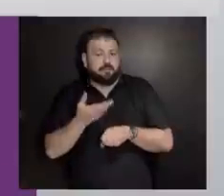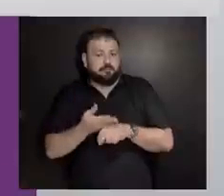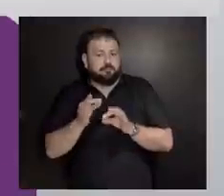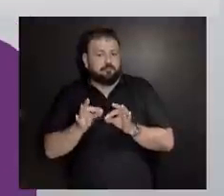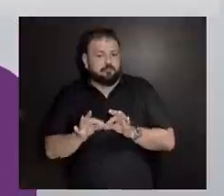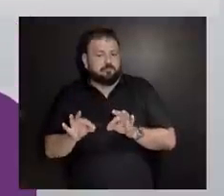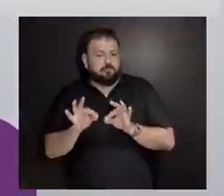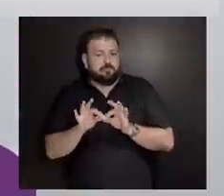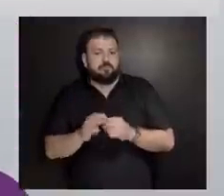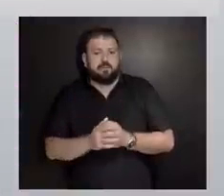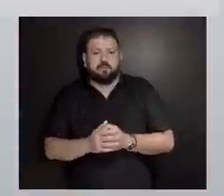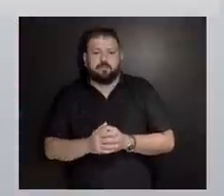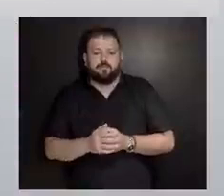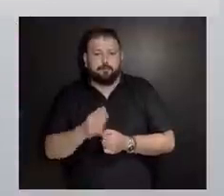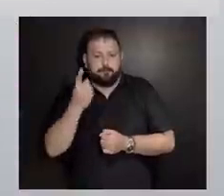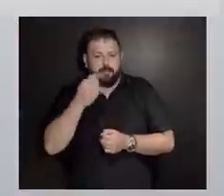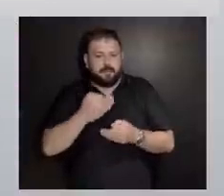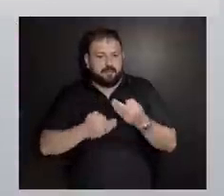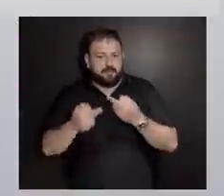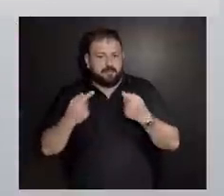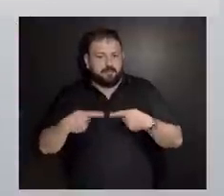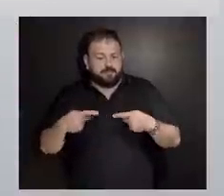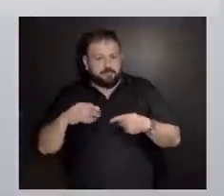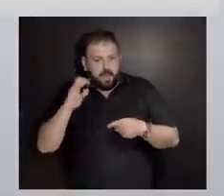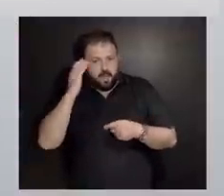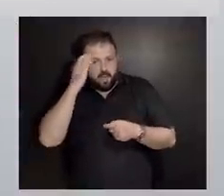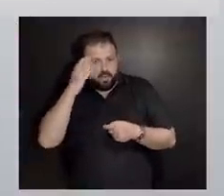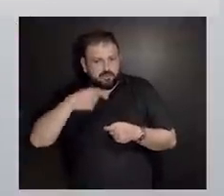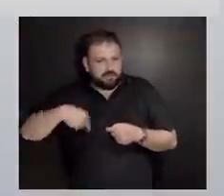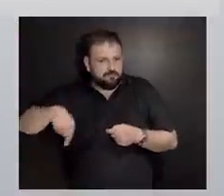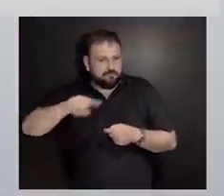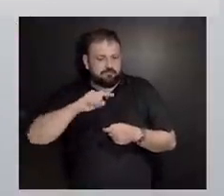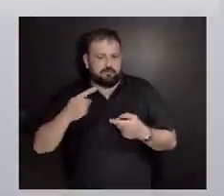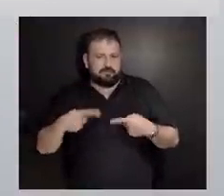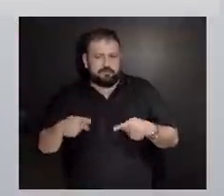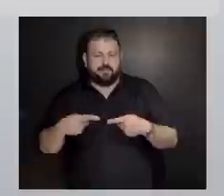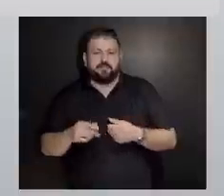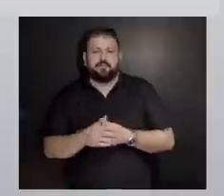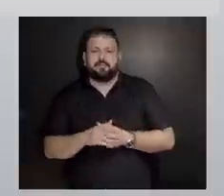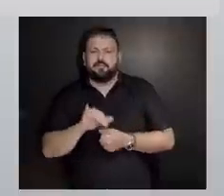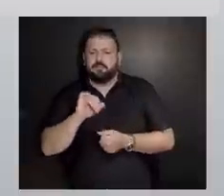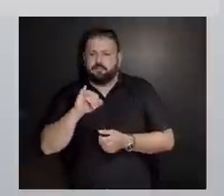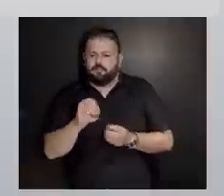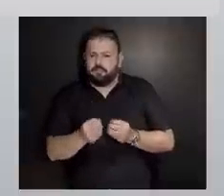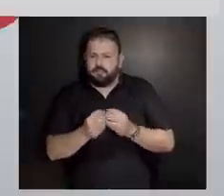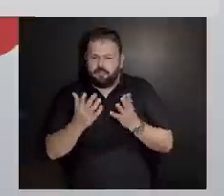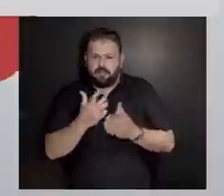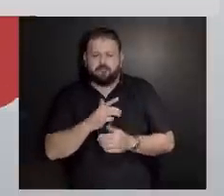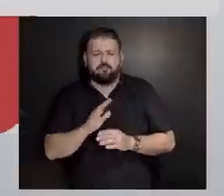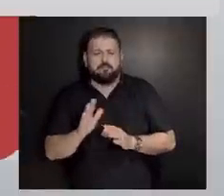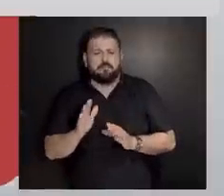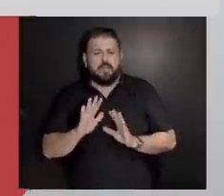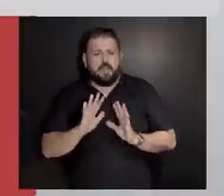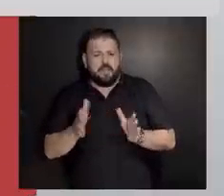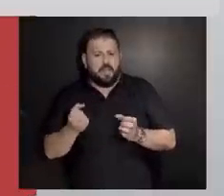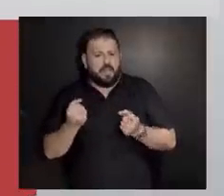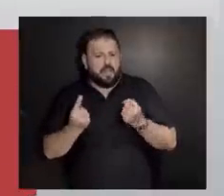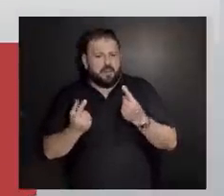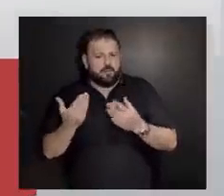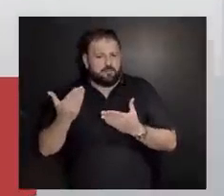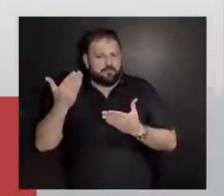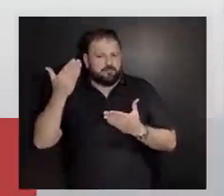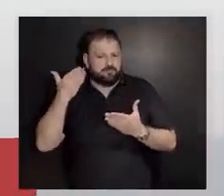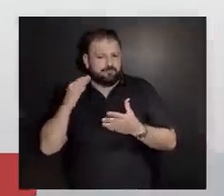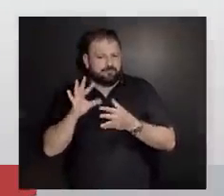es lo que nuestros distribuidores pues quieren también conocer. Claro que sí, Mafer. Algunos ya los estuvimos mencionando. Por